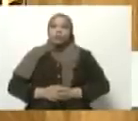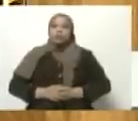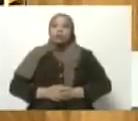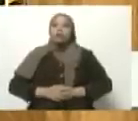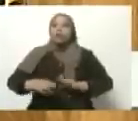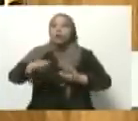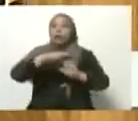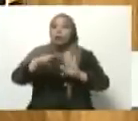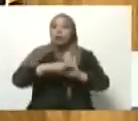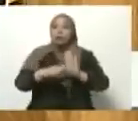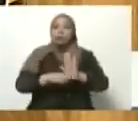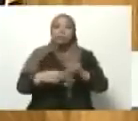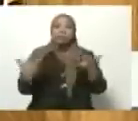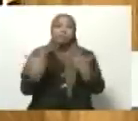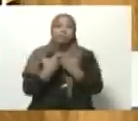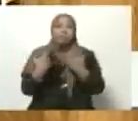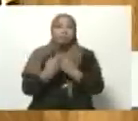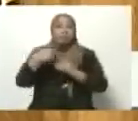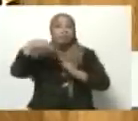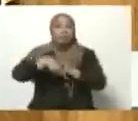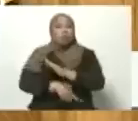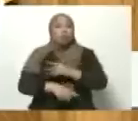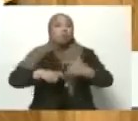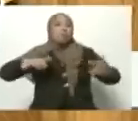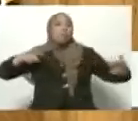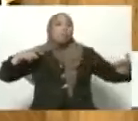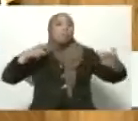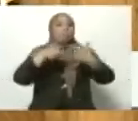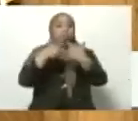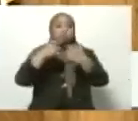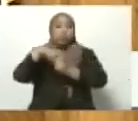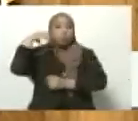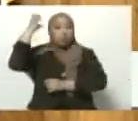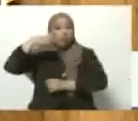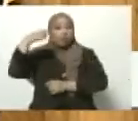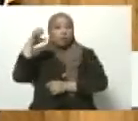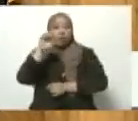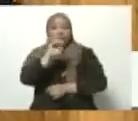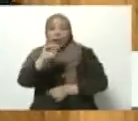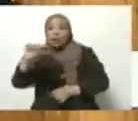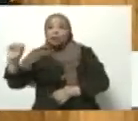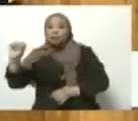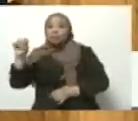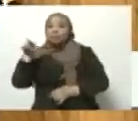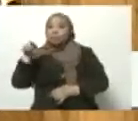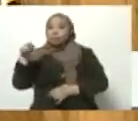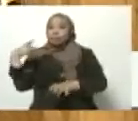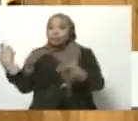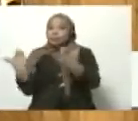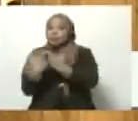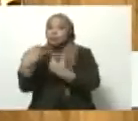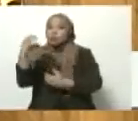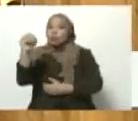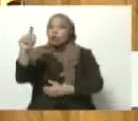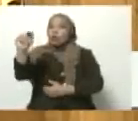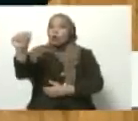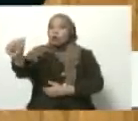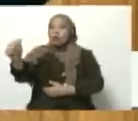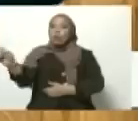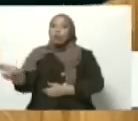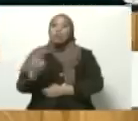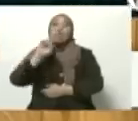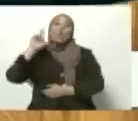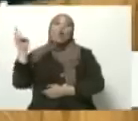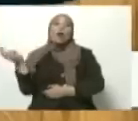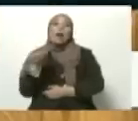dije, la guerra por intermediario, lo que está ocurriendo en Europa del Este, es la guerra de la OTAN contra Rusia usando Ucrania,